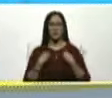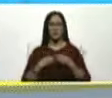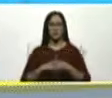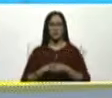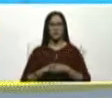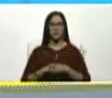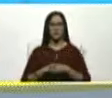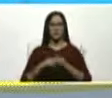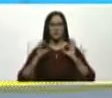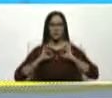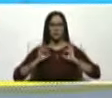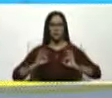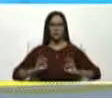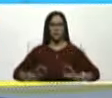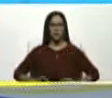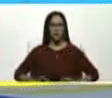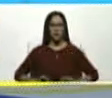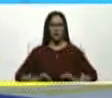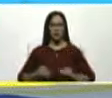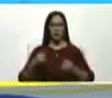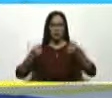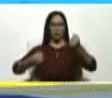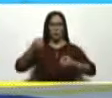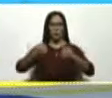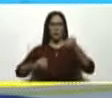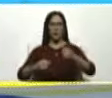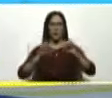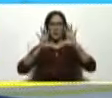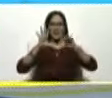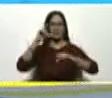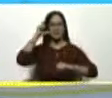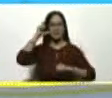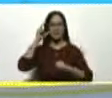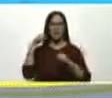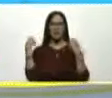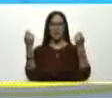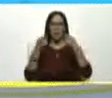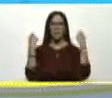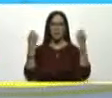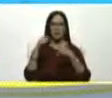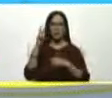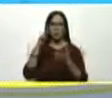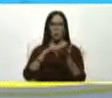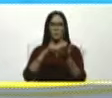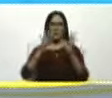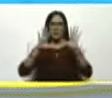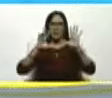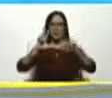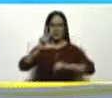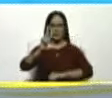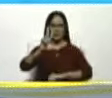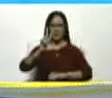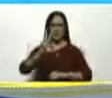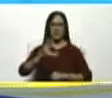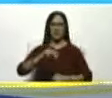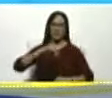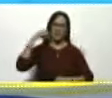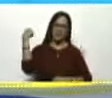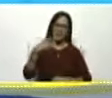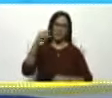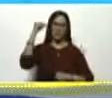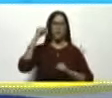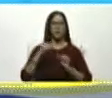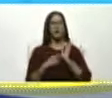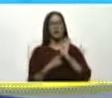Chofer de autobús, en 15 días de campaña, en el 2013, le dimos una lección